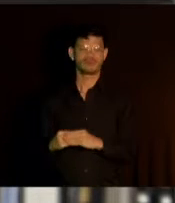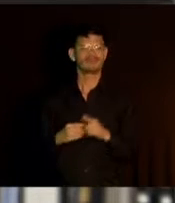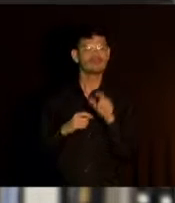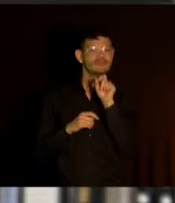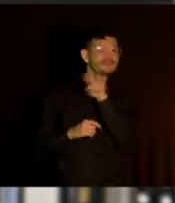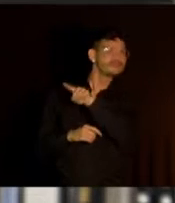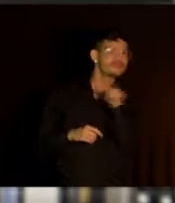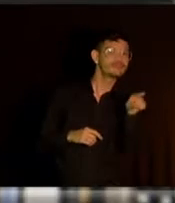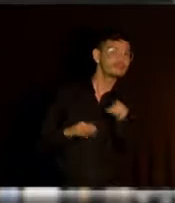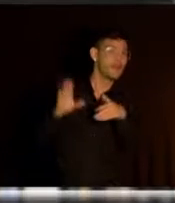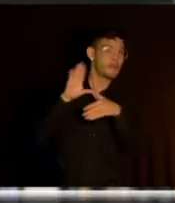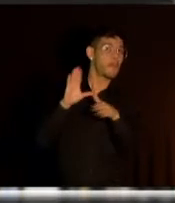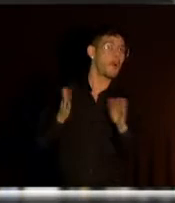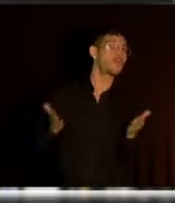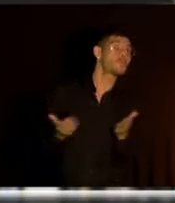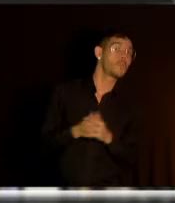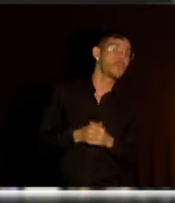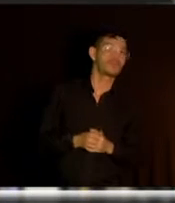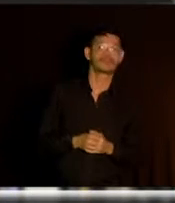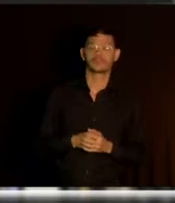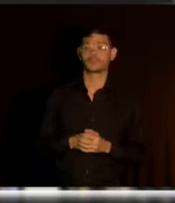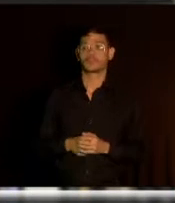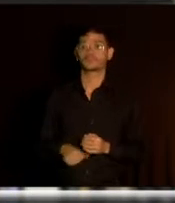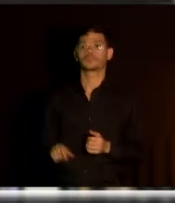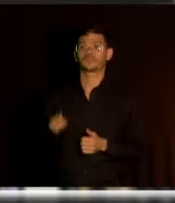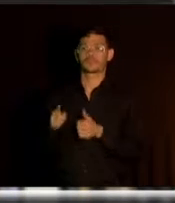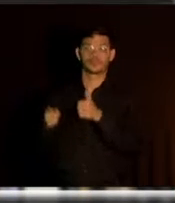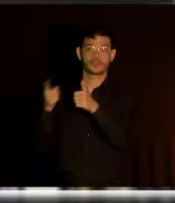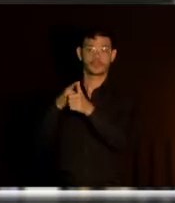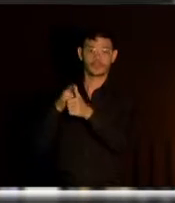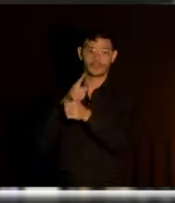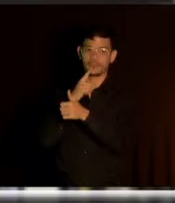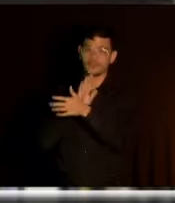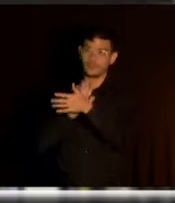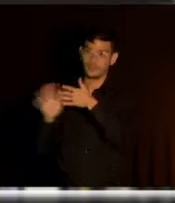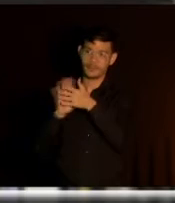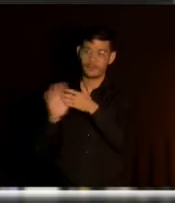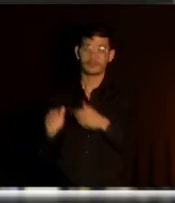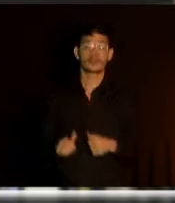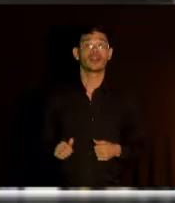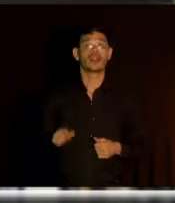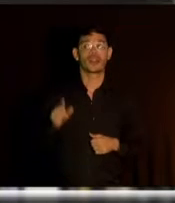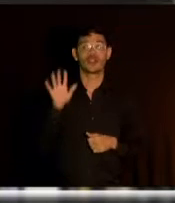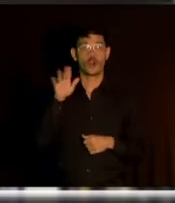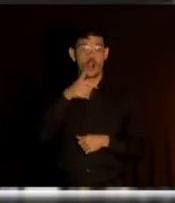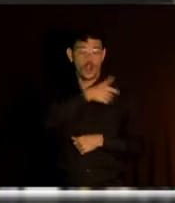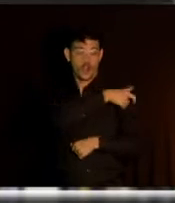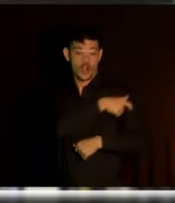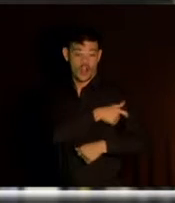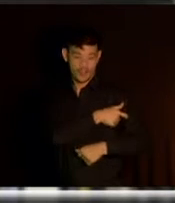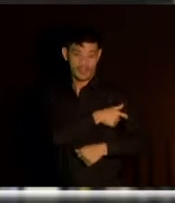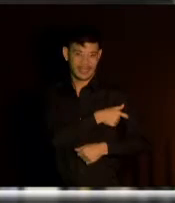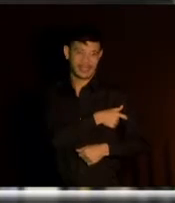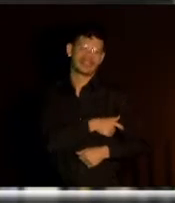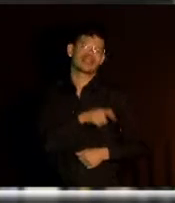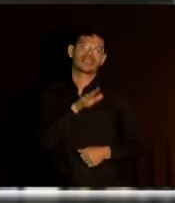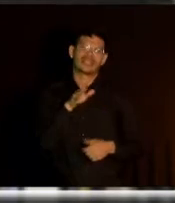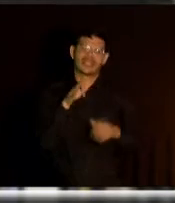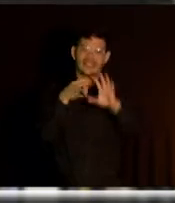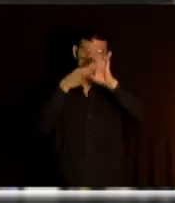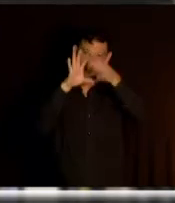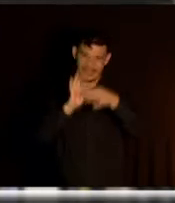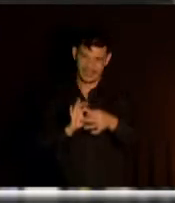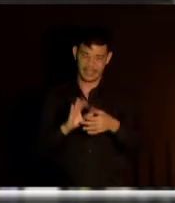Lo primero que tenemos que decir es que el APC, o Comité Paralímpico de las Américas, es